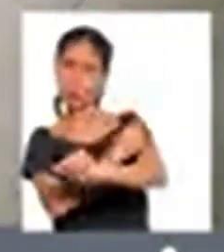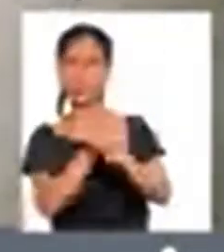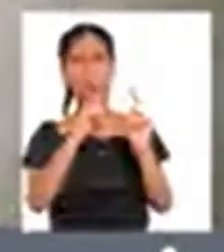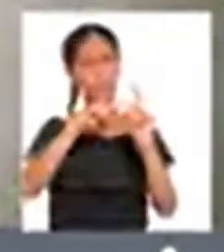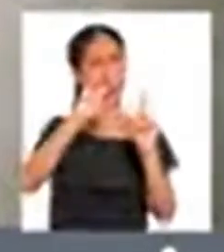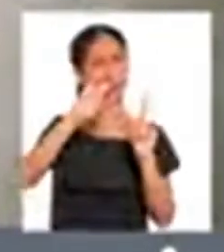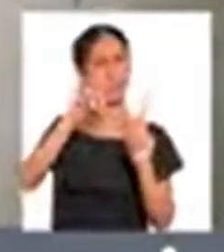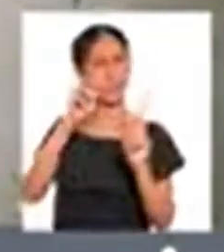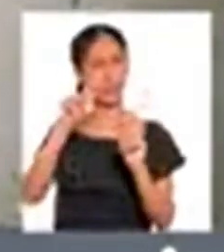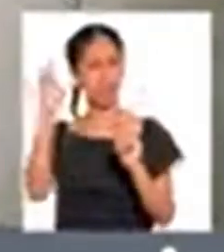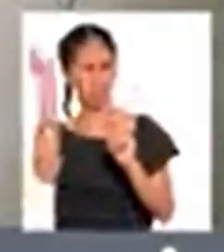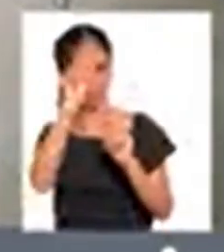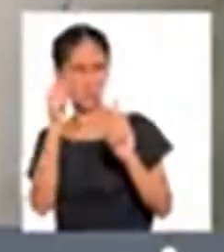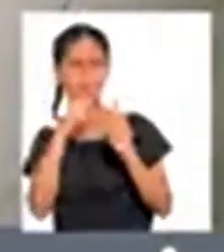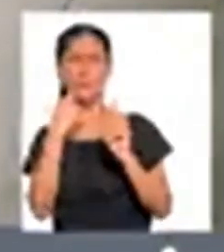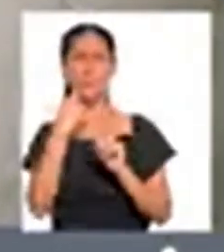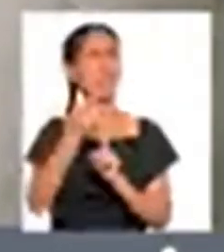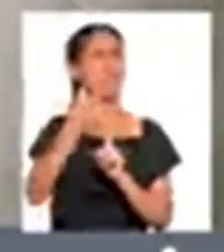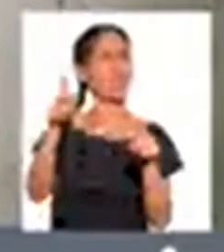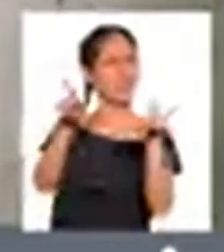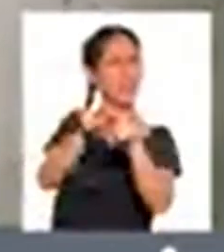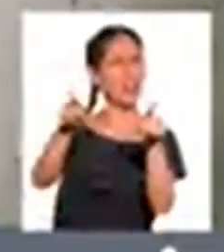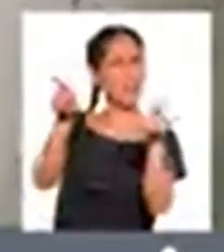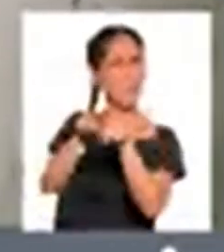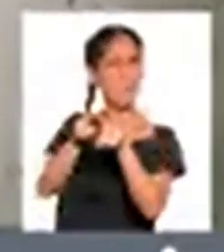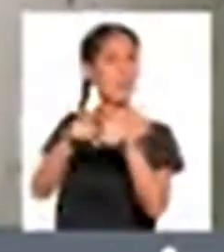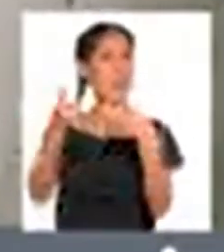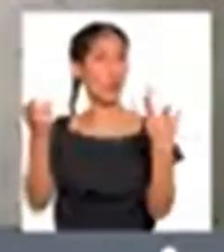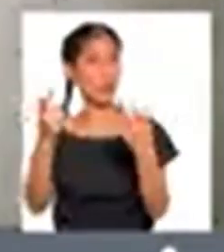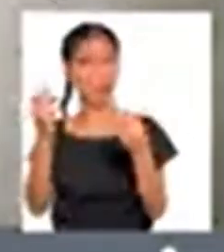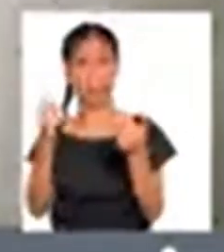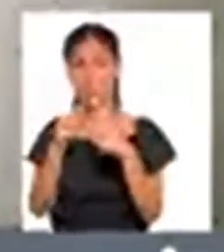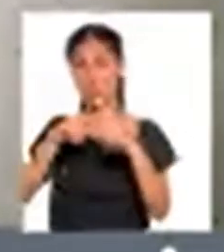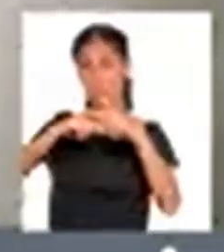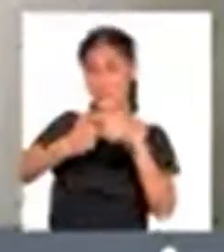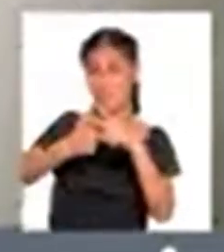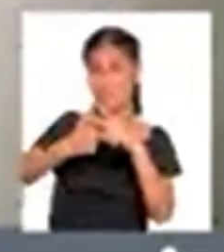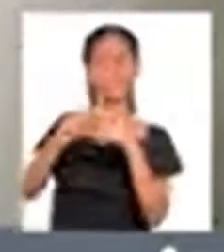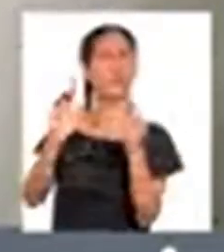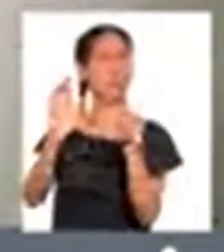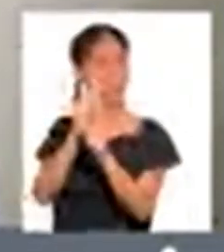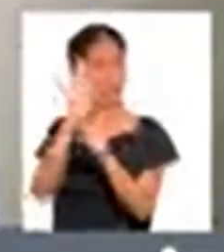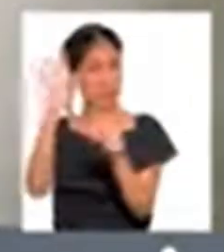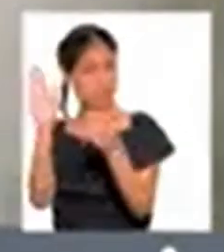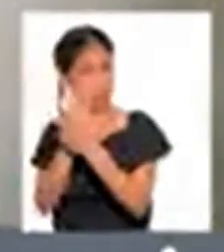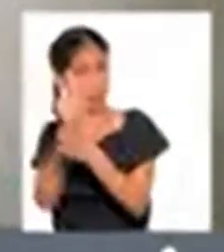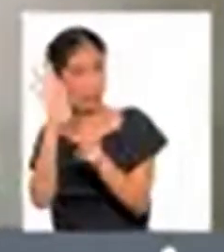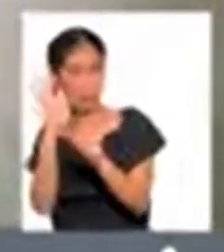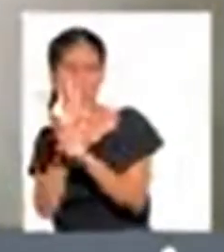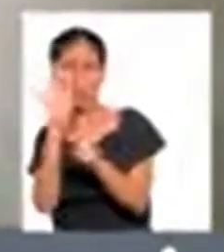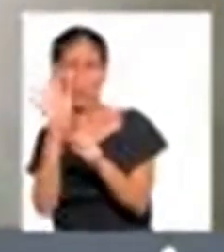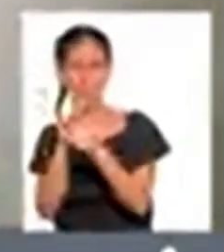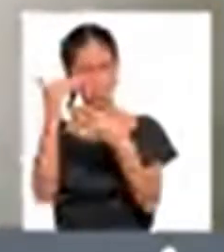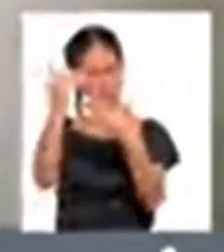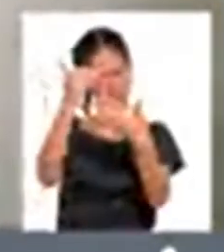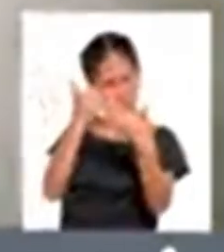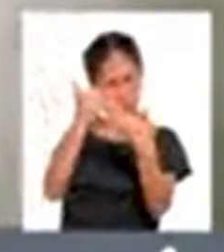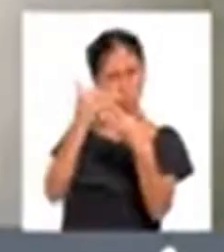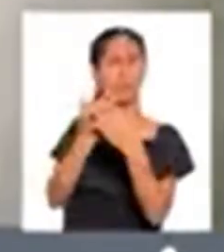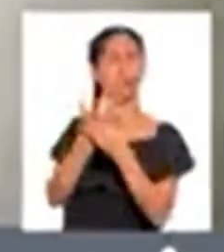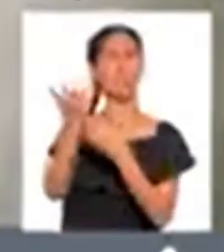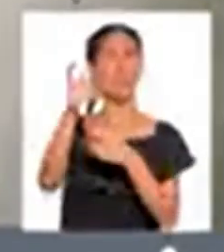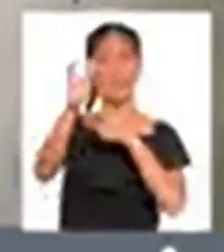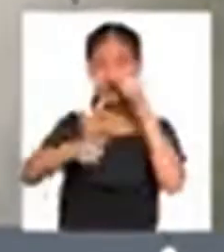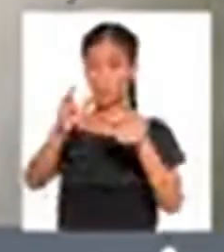costo de vida aumentaron la producción de alimentos. Se redujo en partes porque la producción agrícola